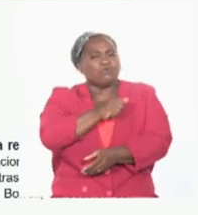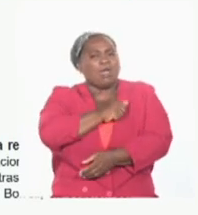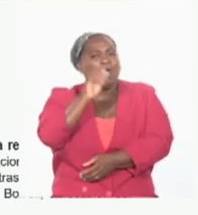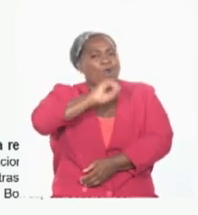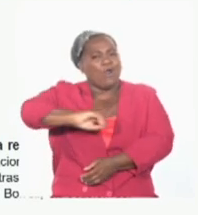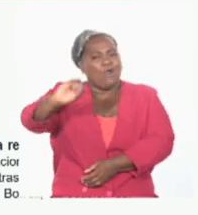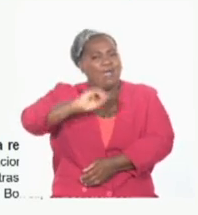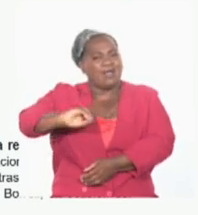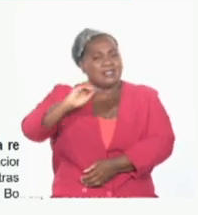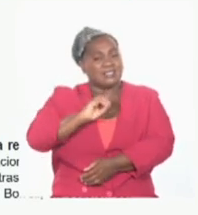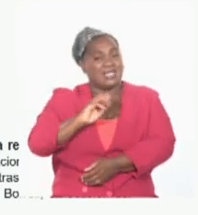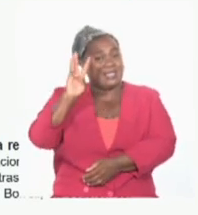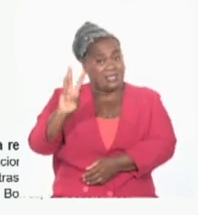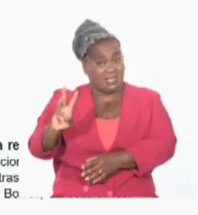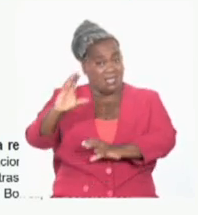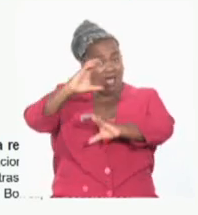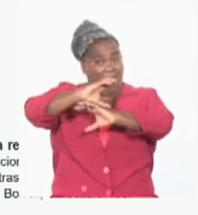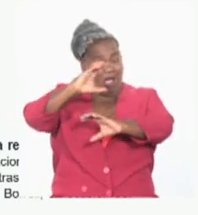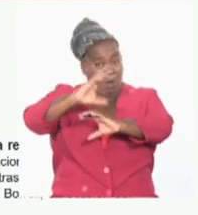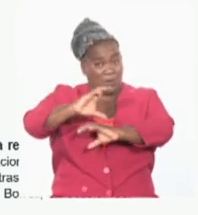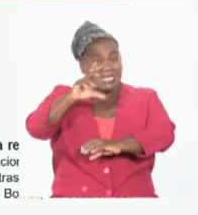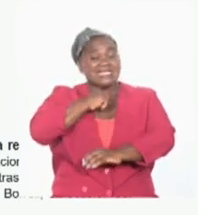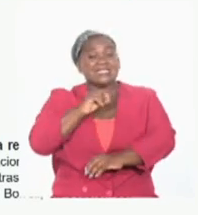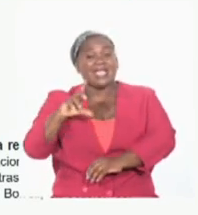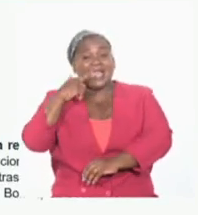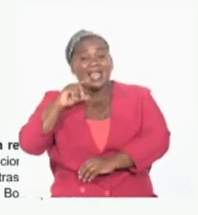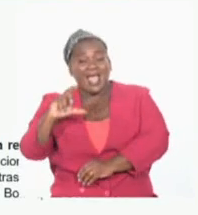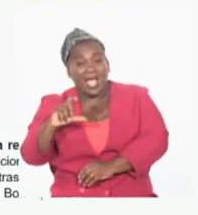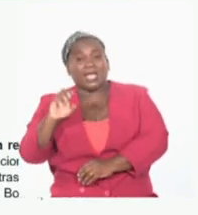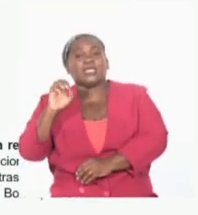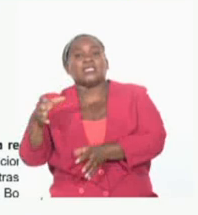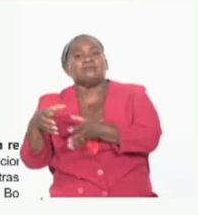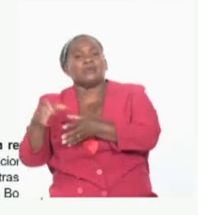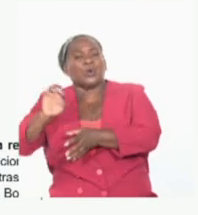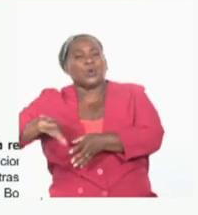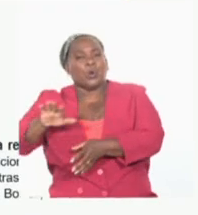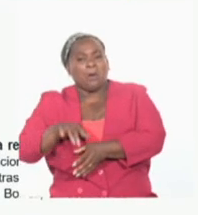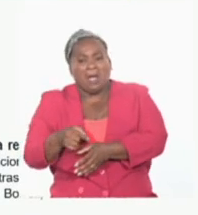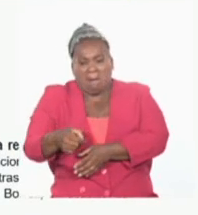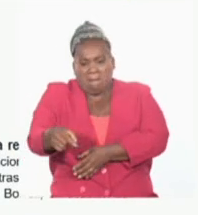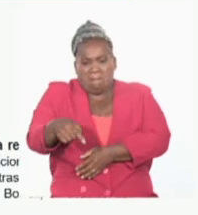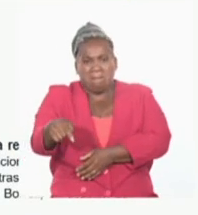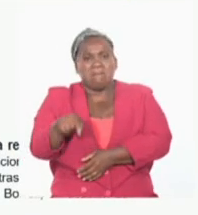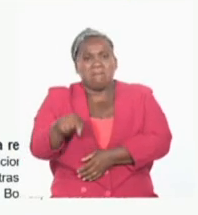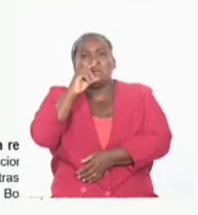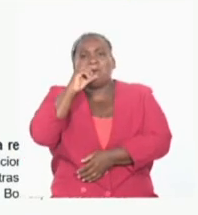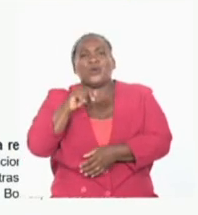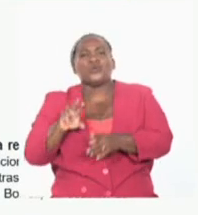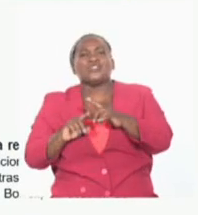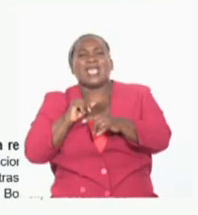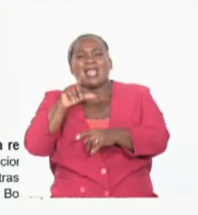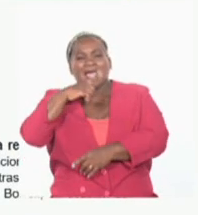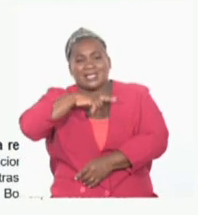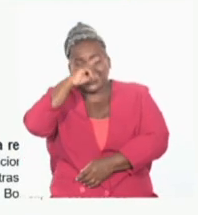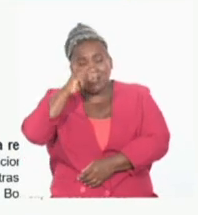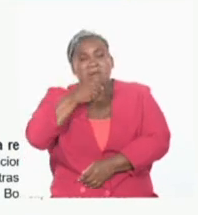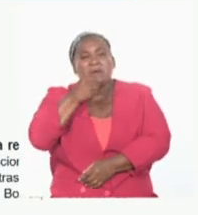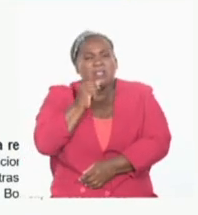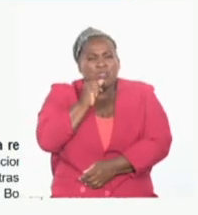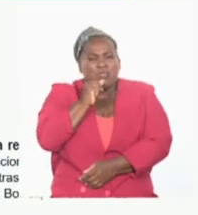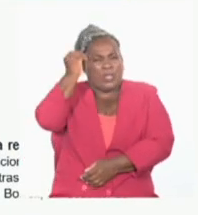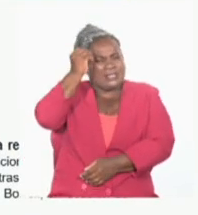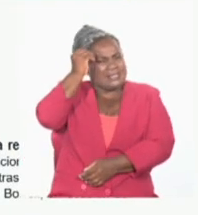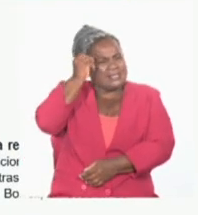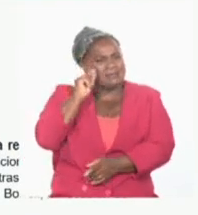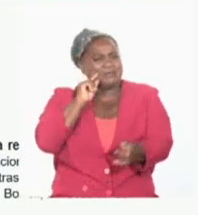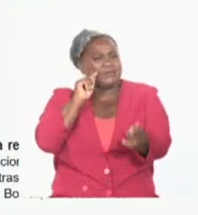la tercera cumbre CELAC-Unión Europea, que tendrá lugar dentro de pocos días en Bruselas y puede ofrecer dudas sobre los objetivos